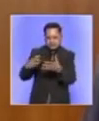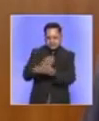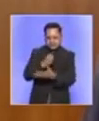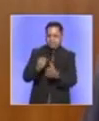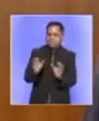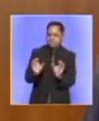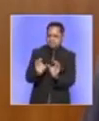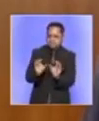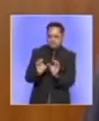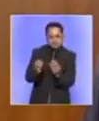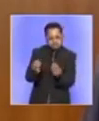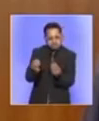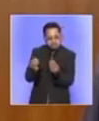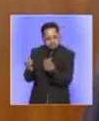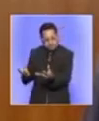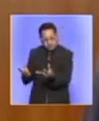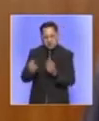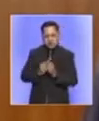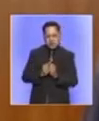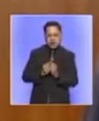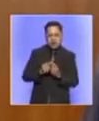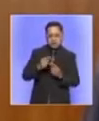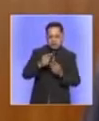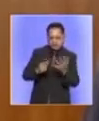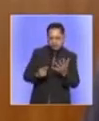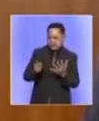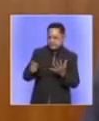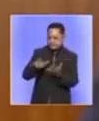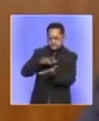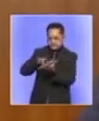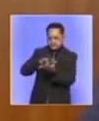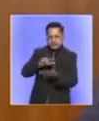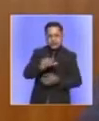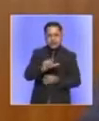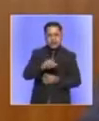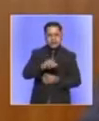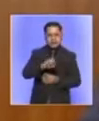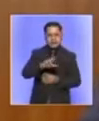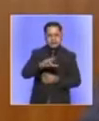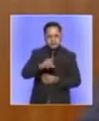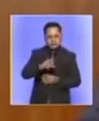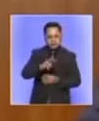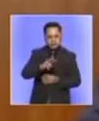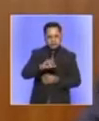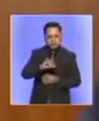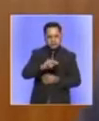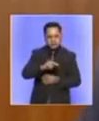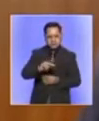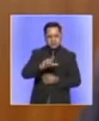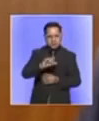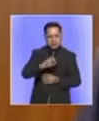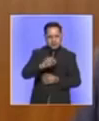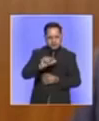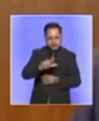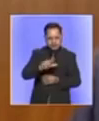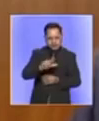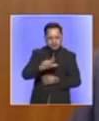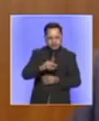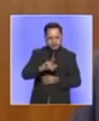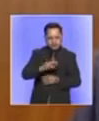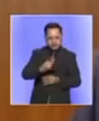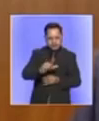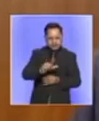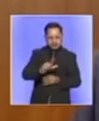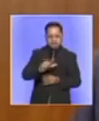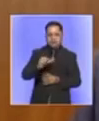de La Constancia de mayoría expedida a favor de Américo Villarreal Anaya tercero se vincula